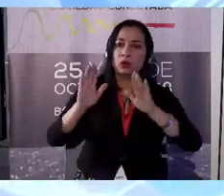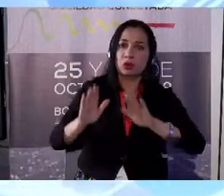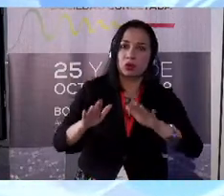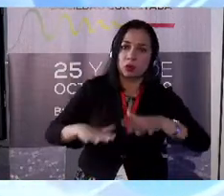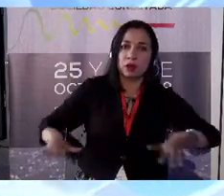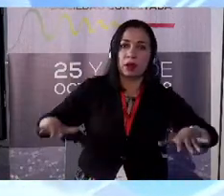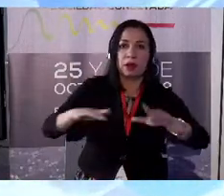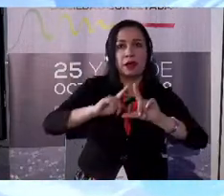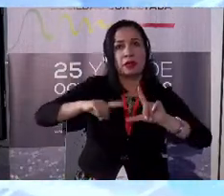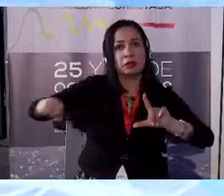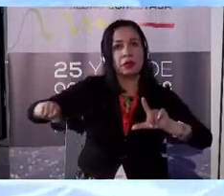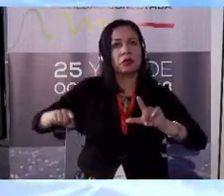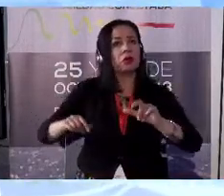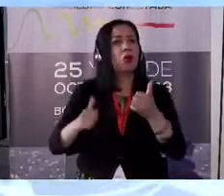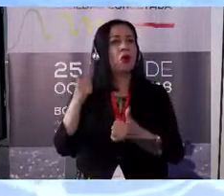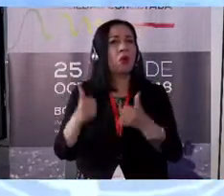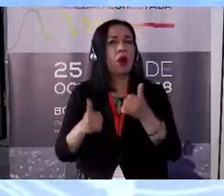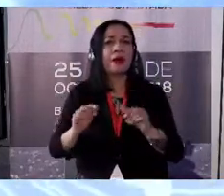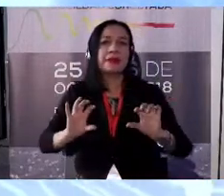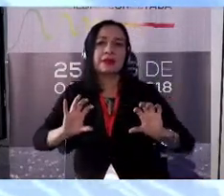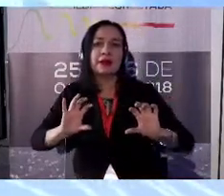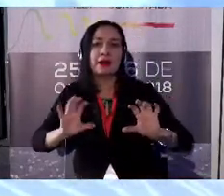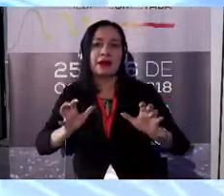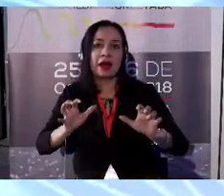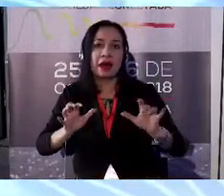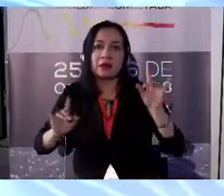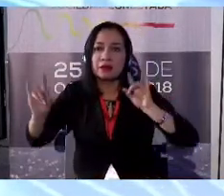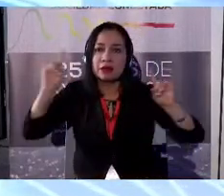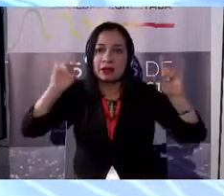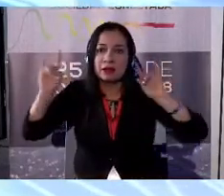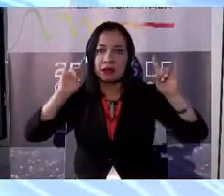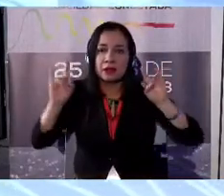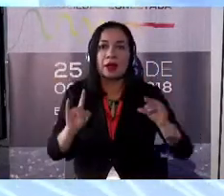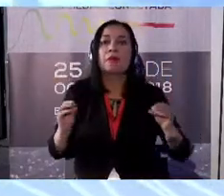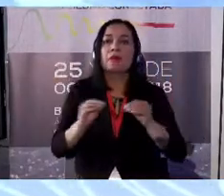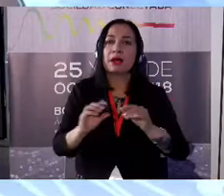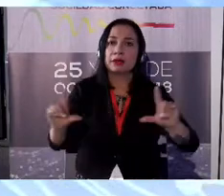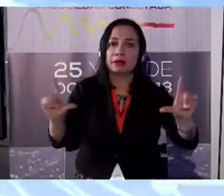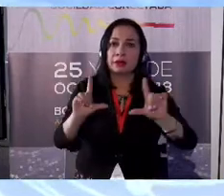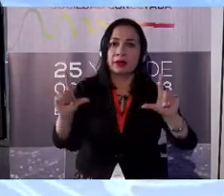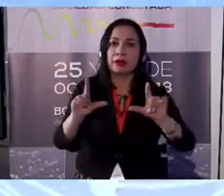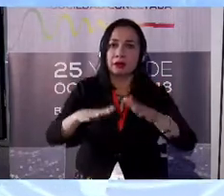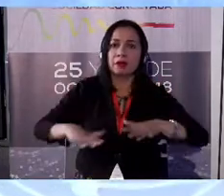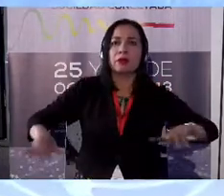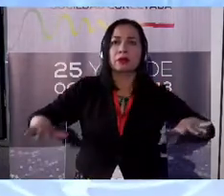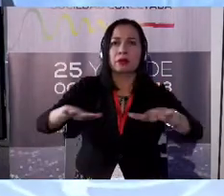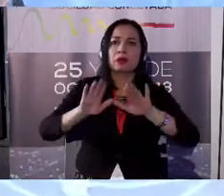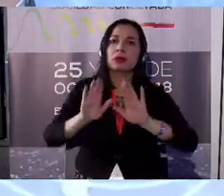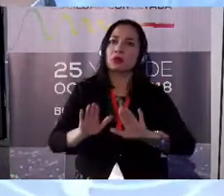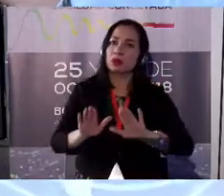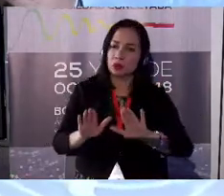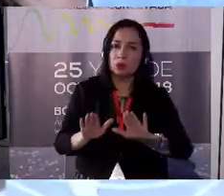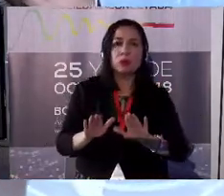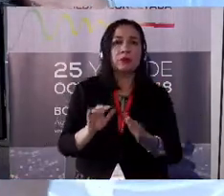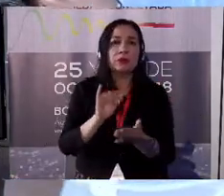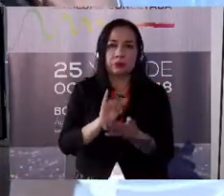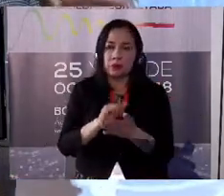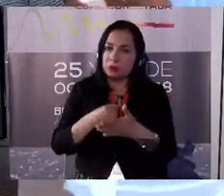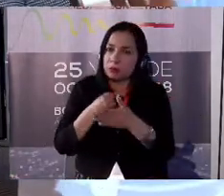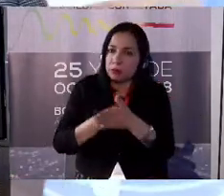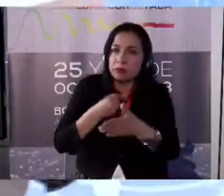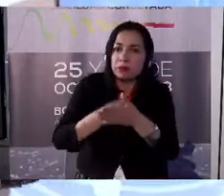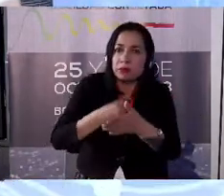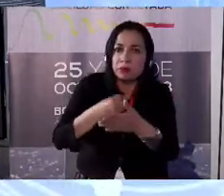las estaciones de radio, pero también las estaciones de televisión que estaban naciendo y estaban